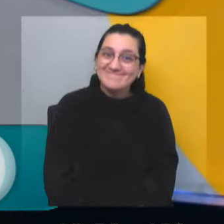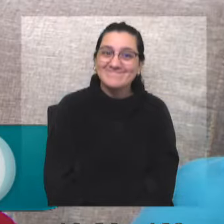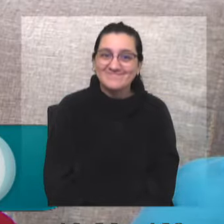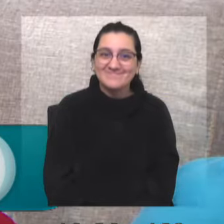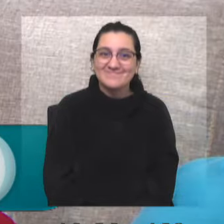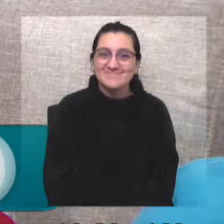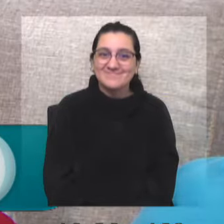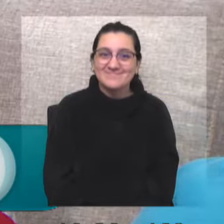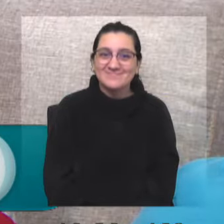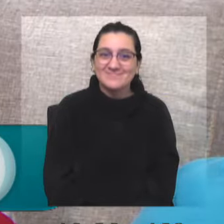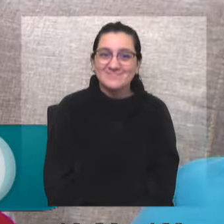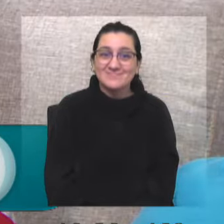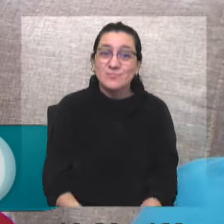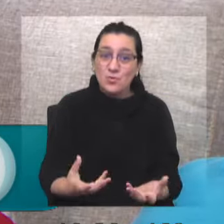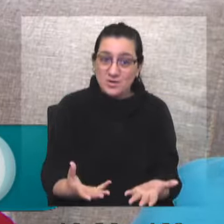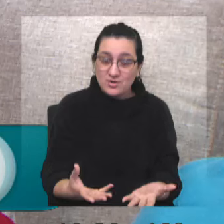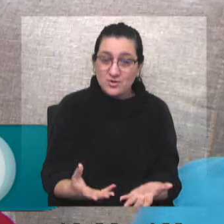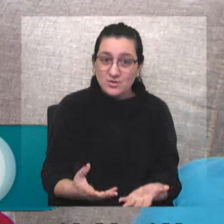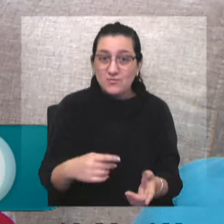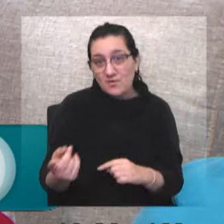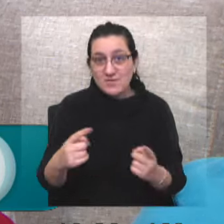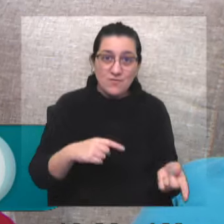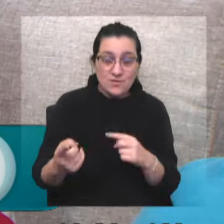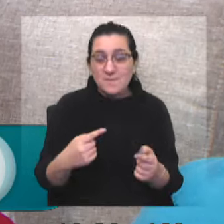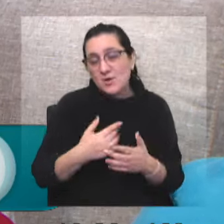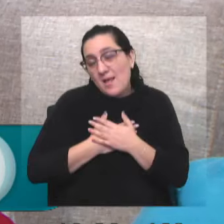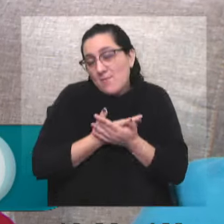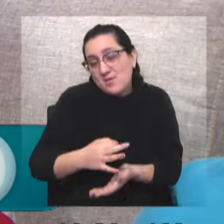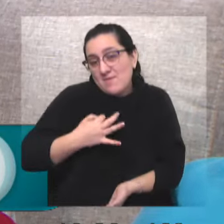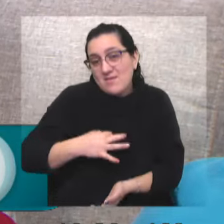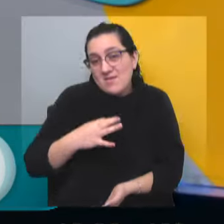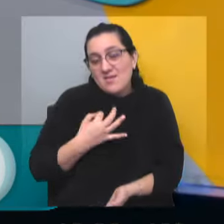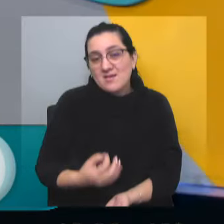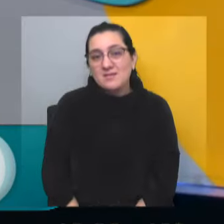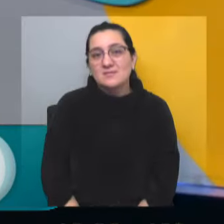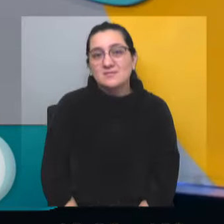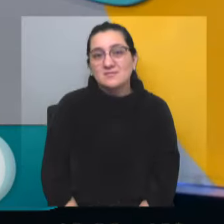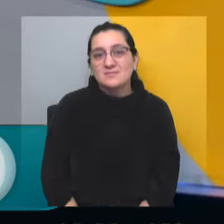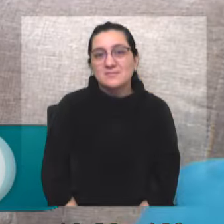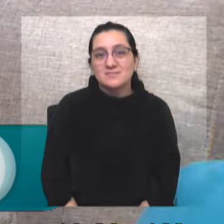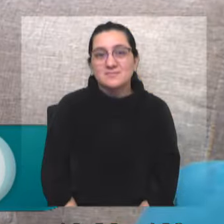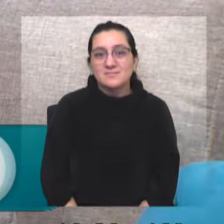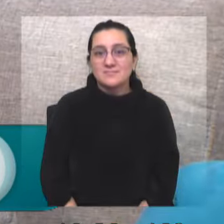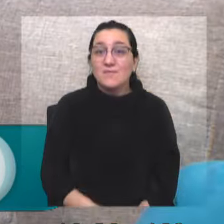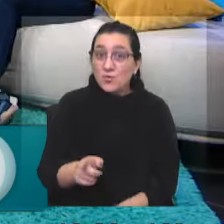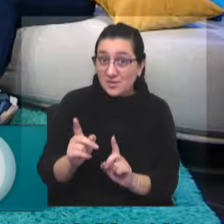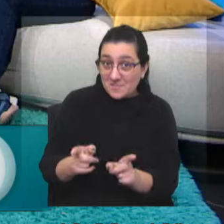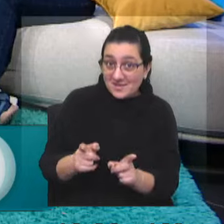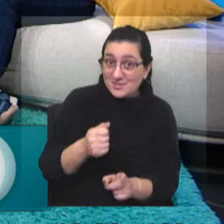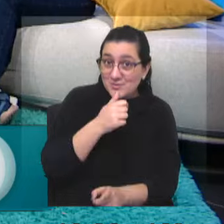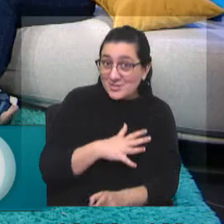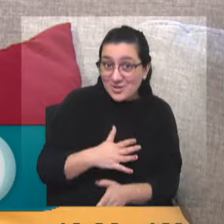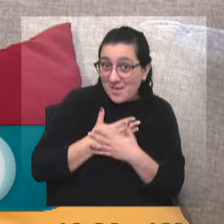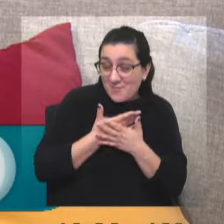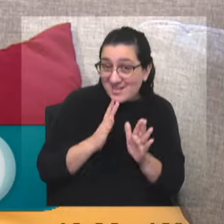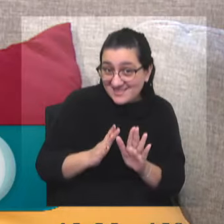Descreído. Bueno, fue, vino, no sé qué, pero era el amor de mi vida, cual boom, bueno, él volvía. Este también. Sí, claro. ¿Vos también tenés una historia sí. de amor así